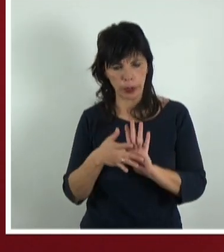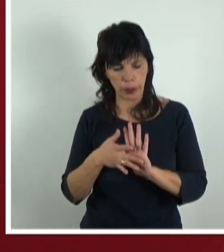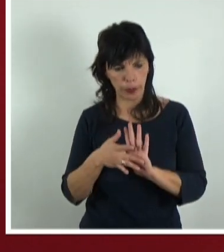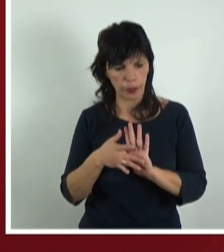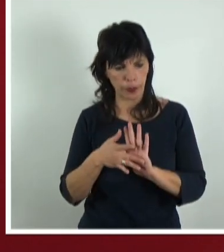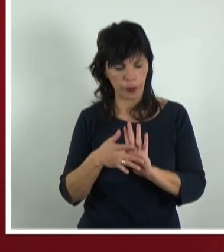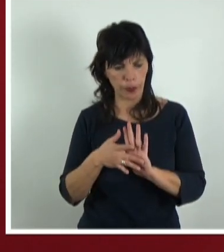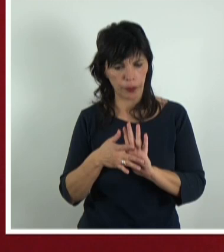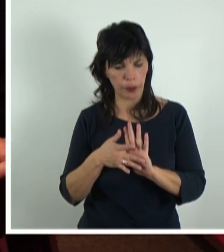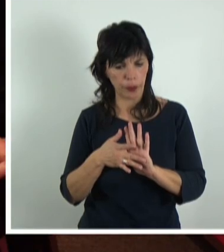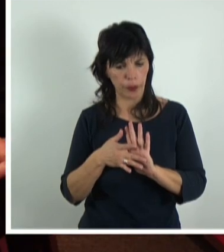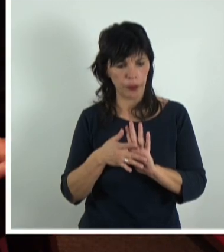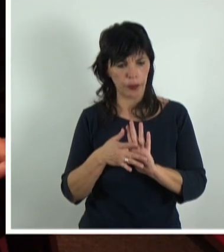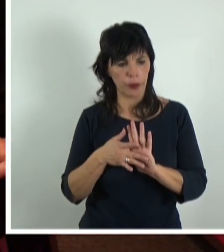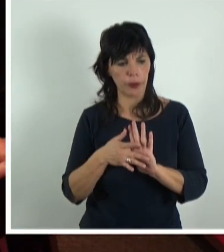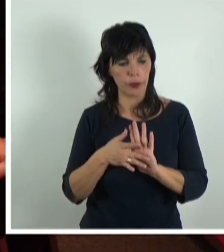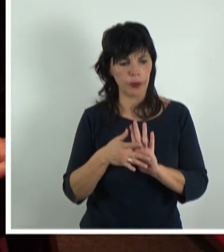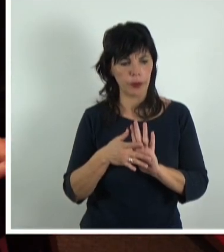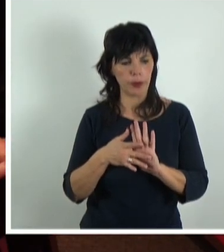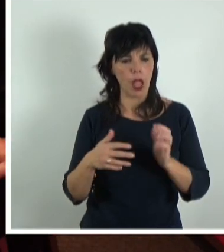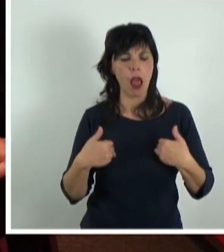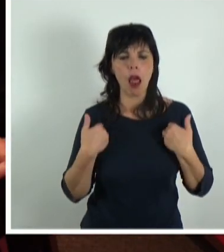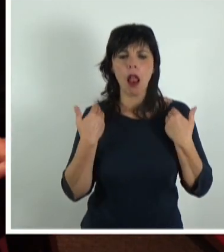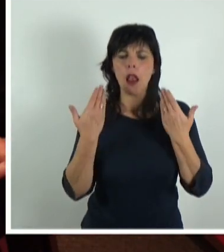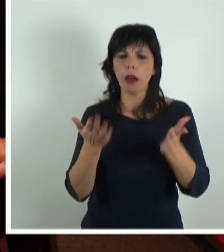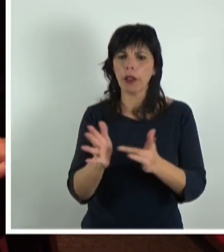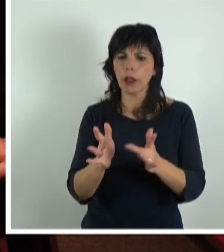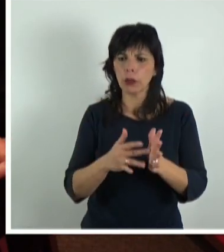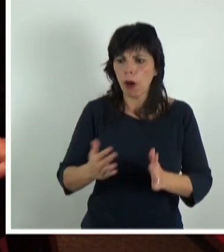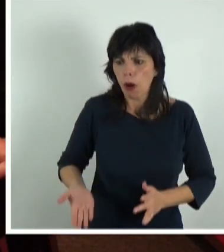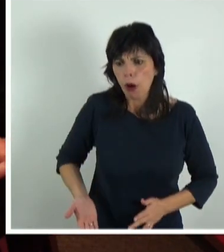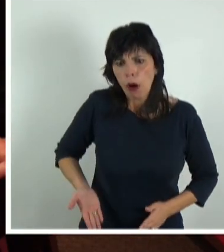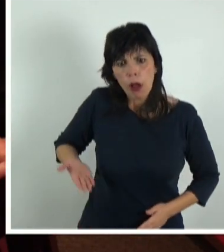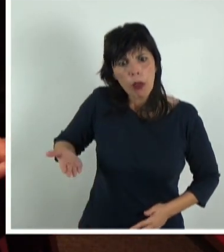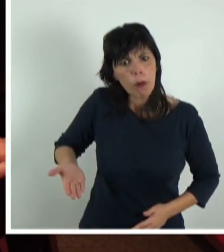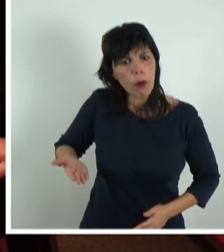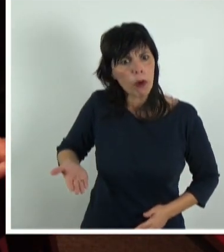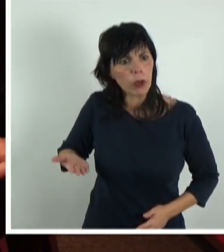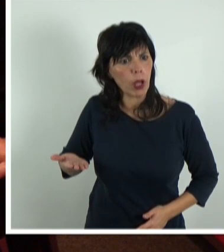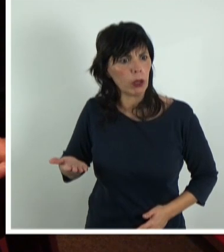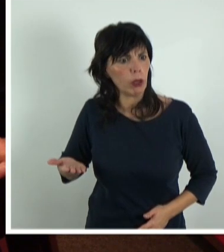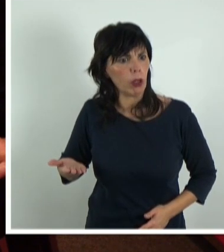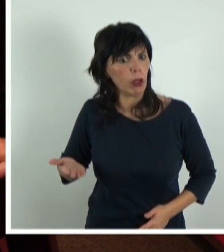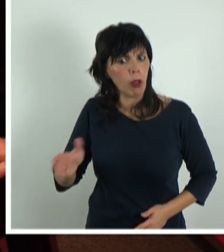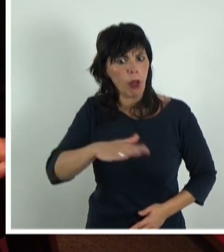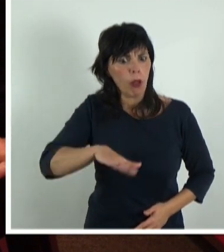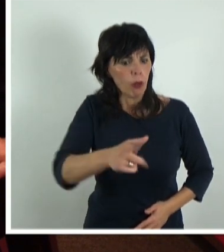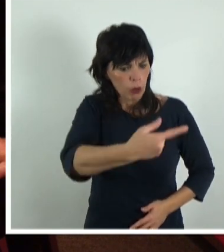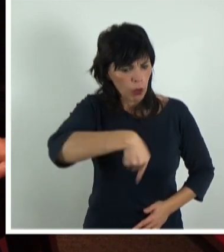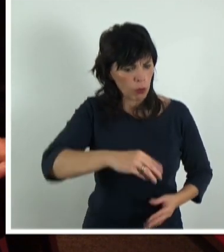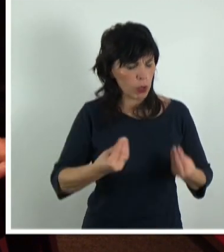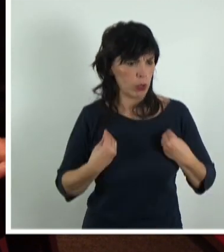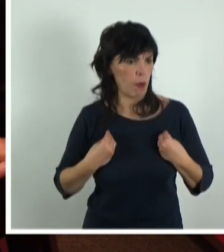la importancia de la gracia de Jesucristo en nuestra vida.